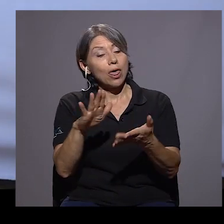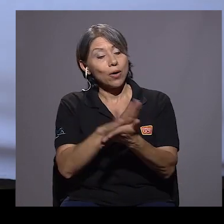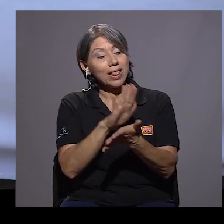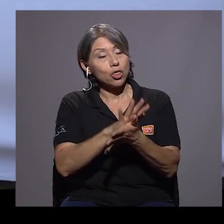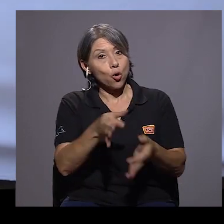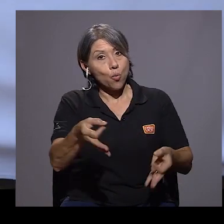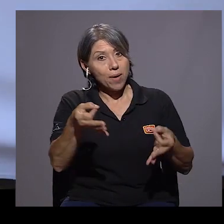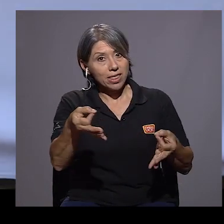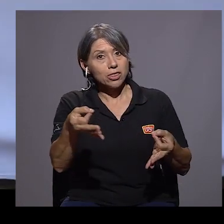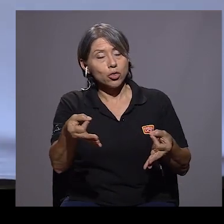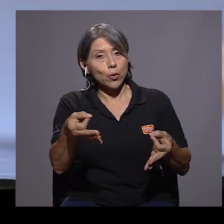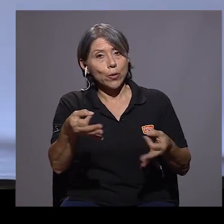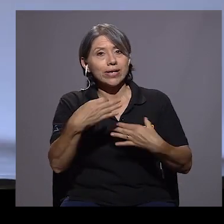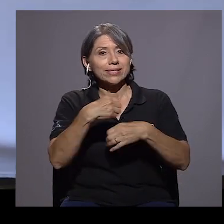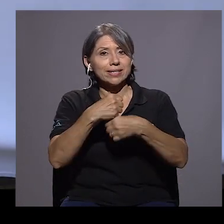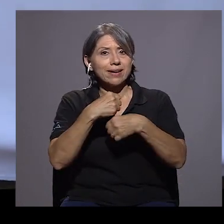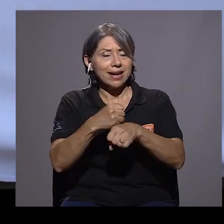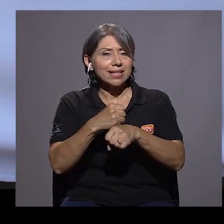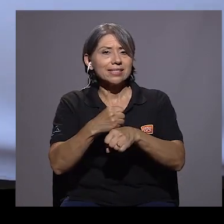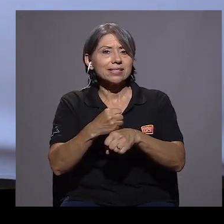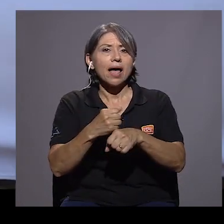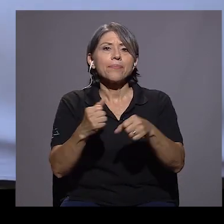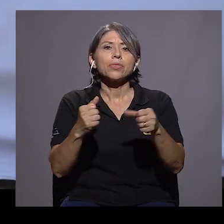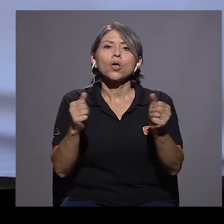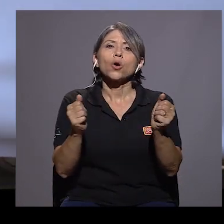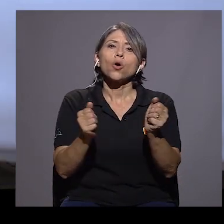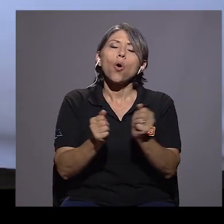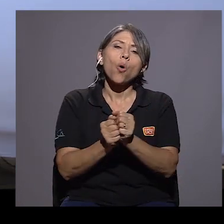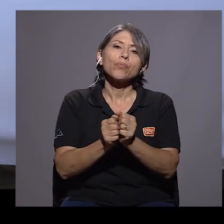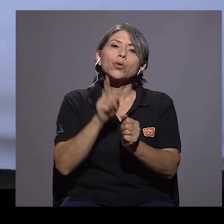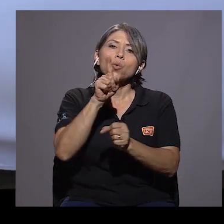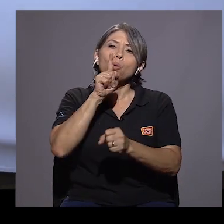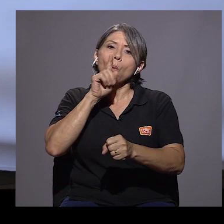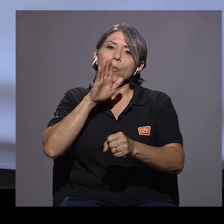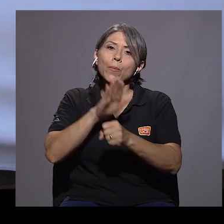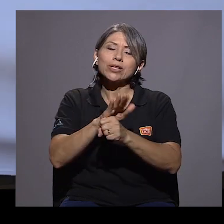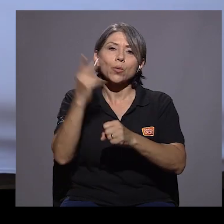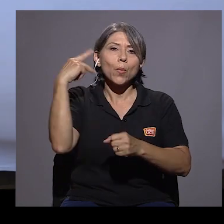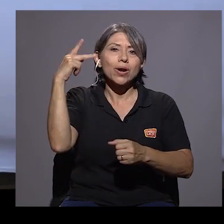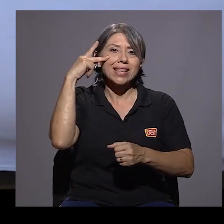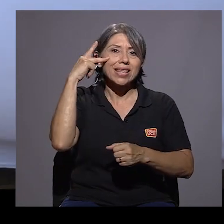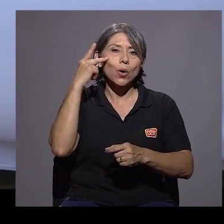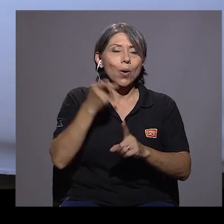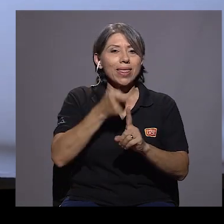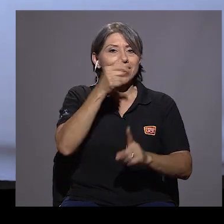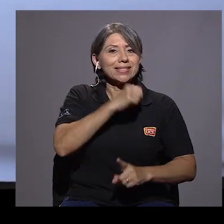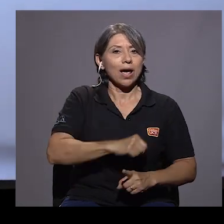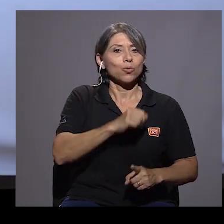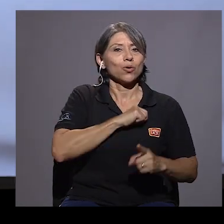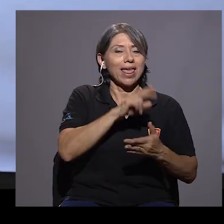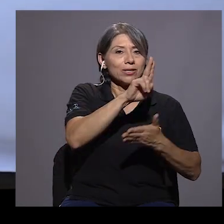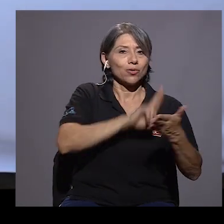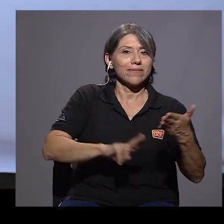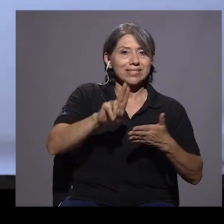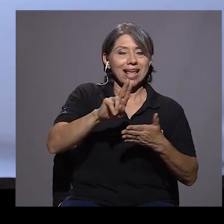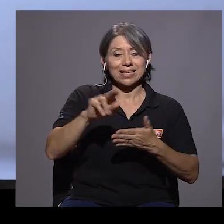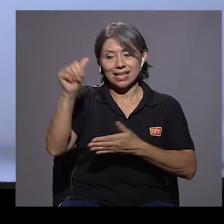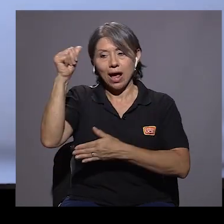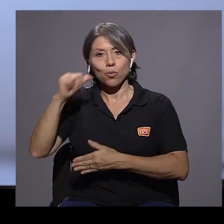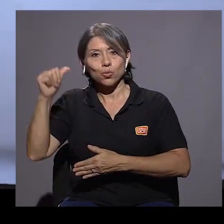documento. Por otro lado, el documento se realiza en el marco de un compromiso político por parte de